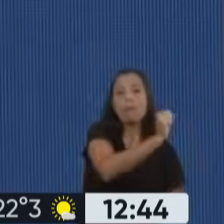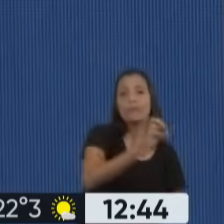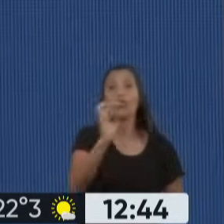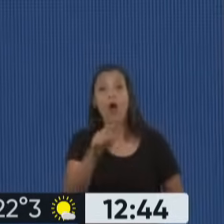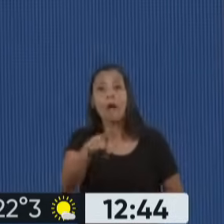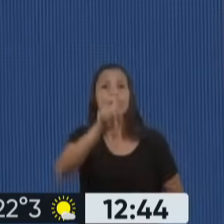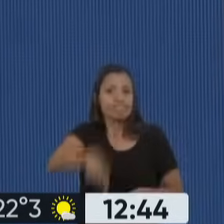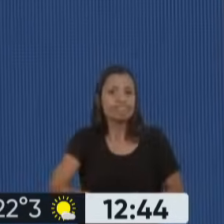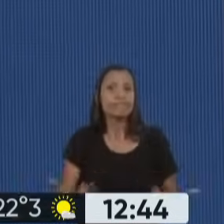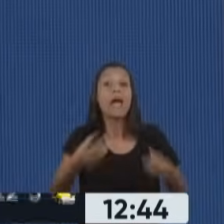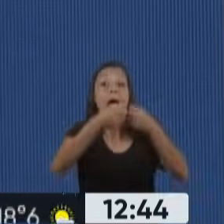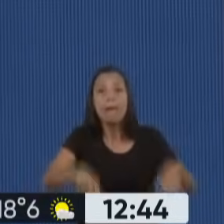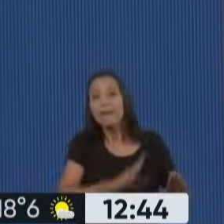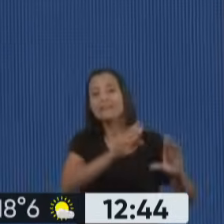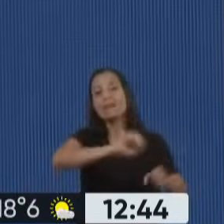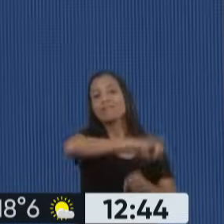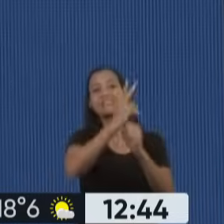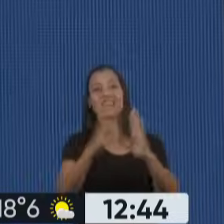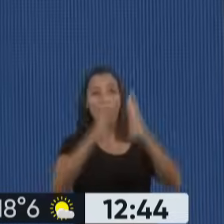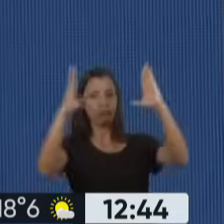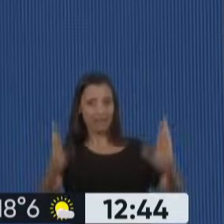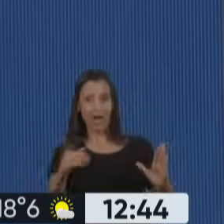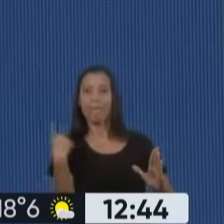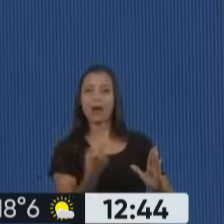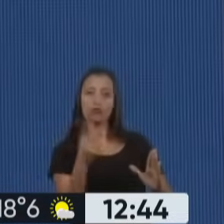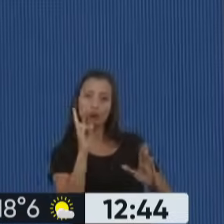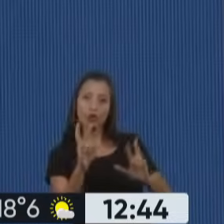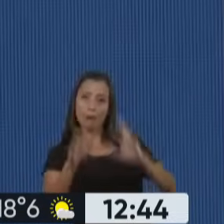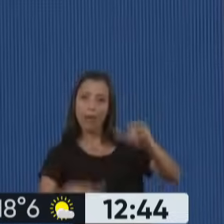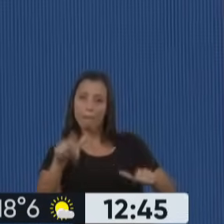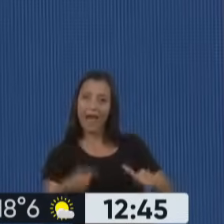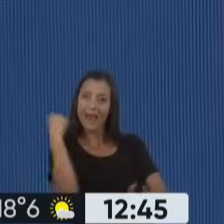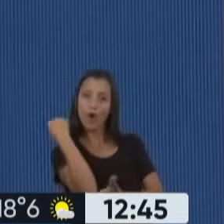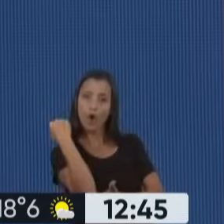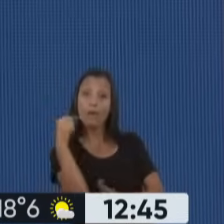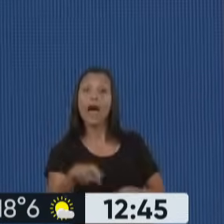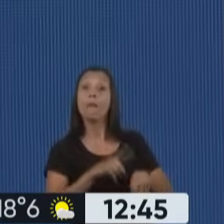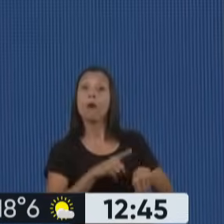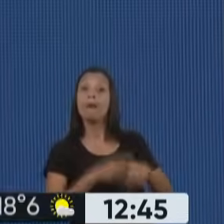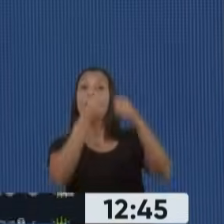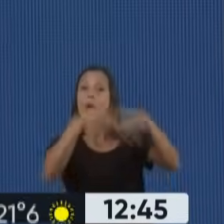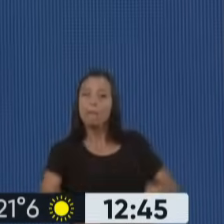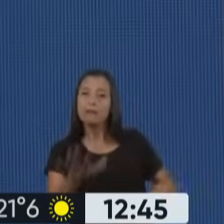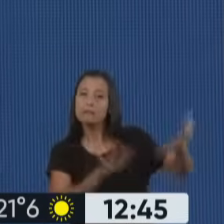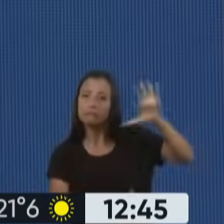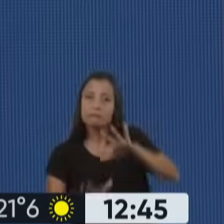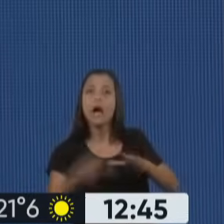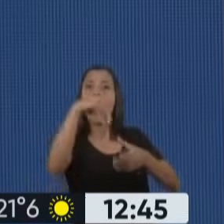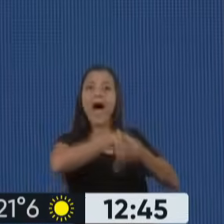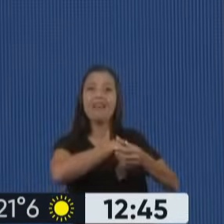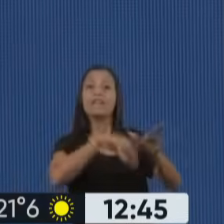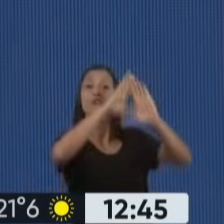se empezó lo que se llama la etapa 2 del programa, que es cuando se empezó a sanear el balance del Banco